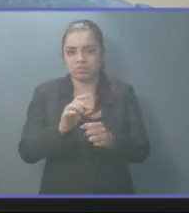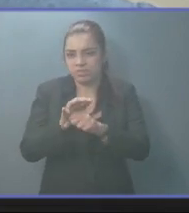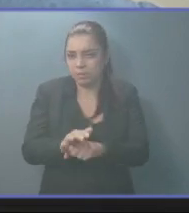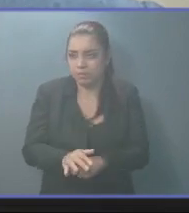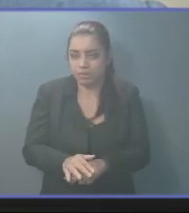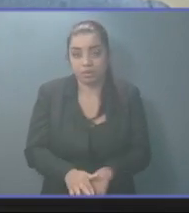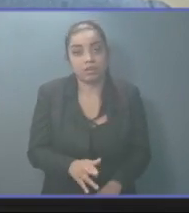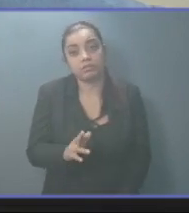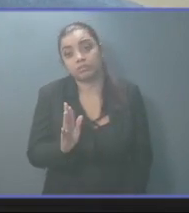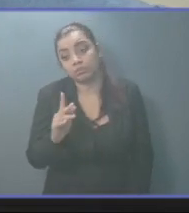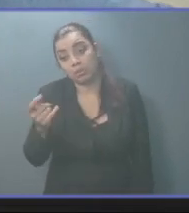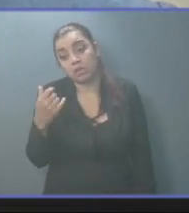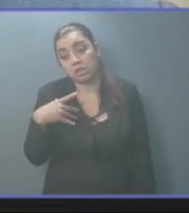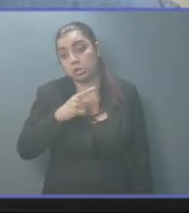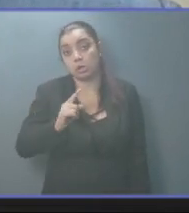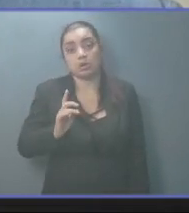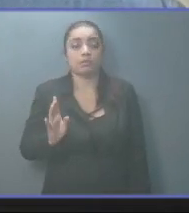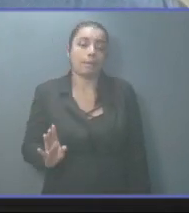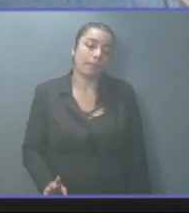niega